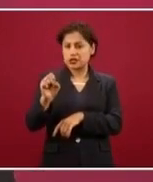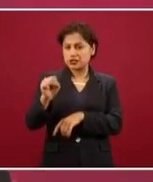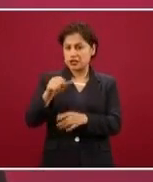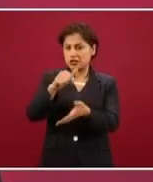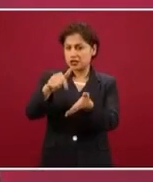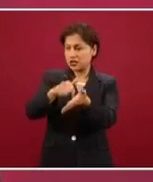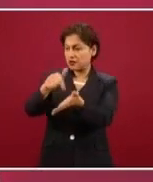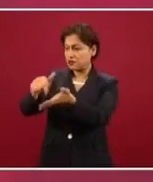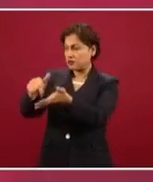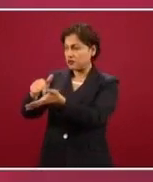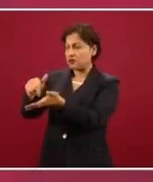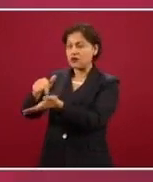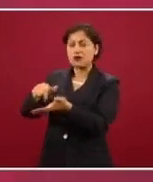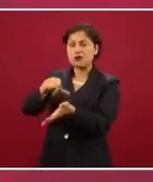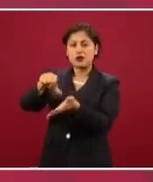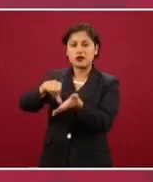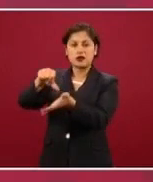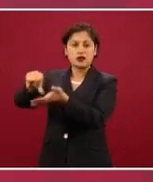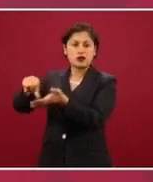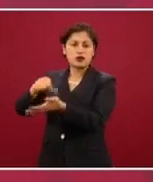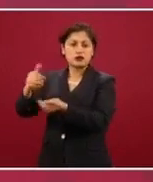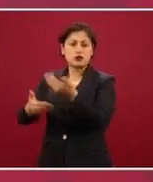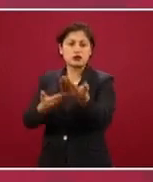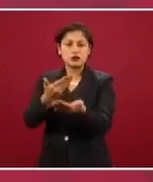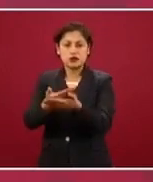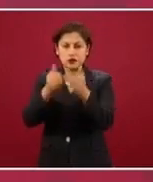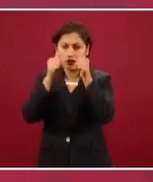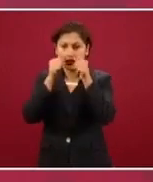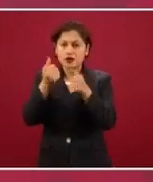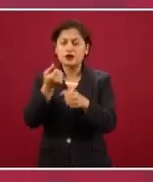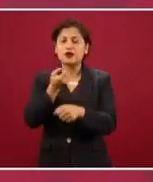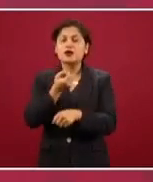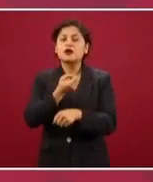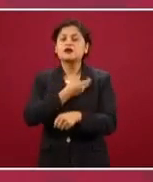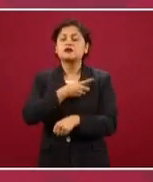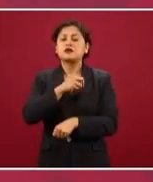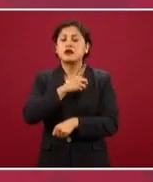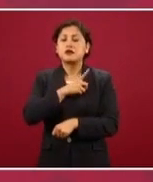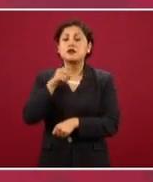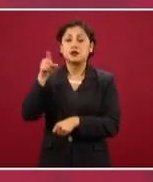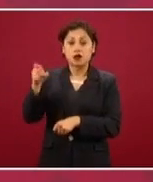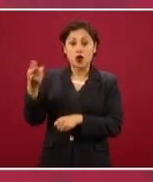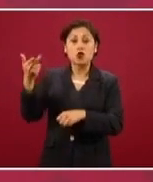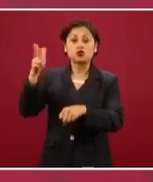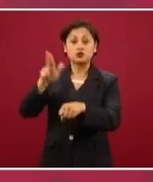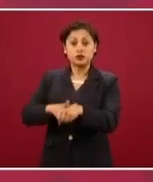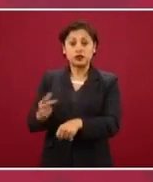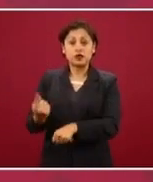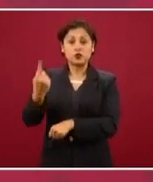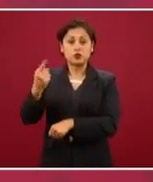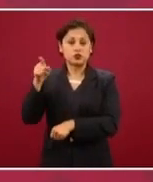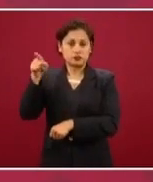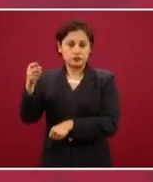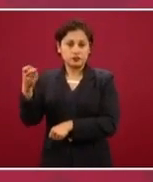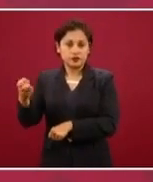y un hospital, ese de San Carlos. ¿Qué sucedió?